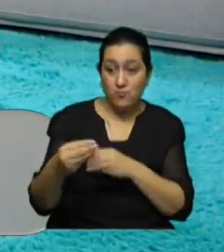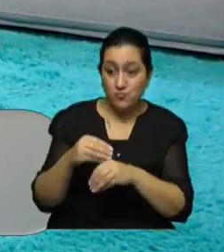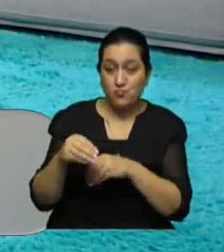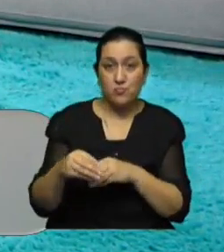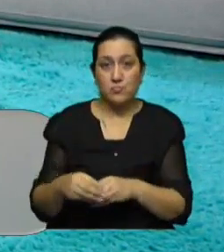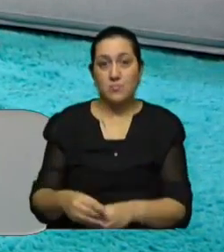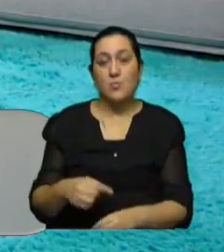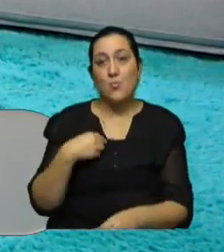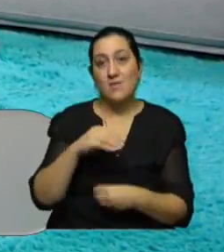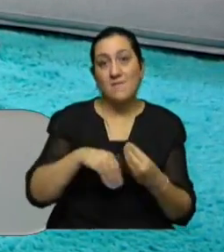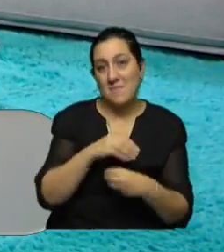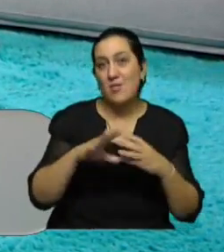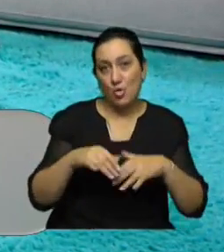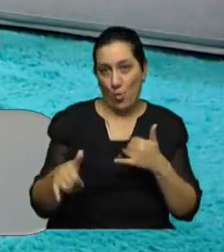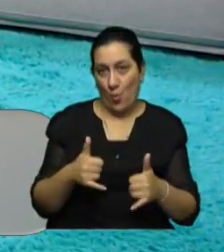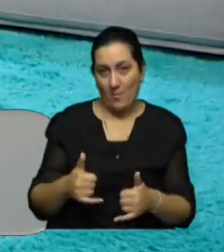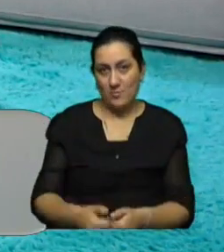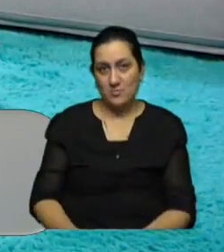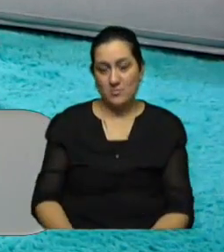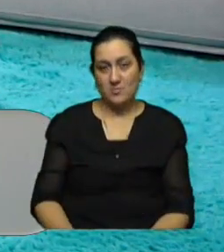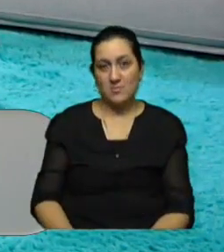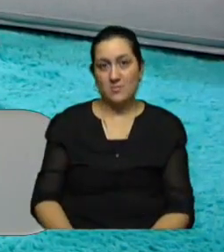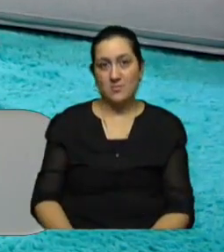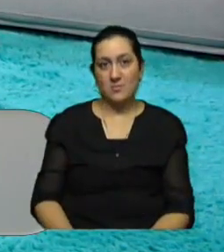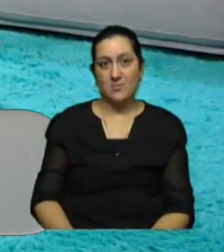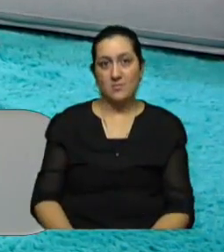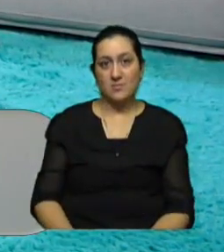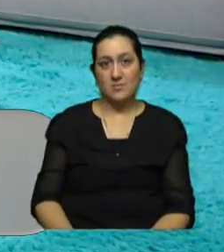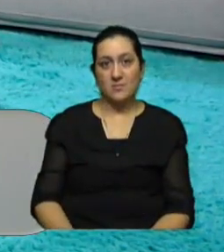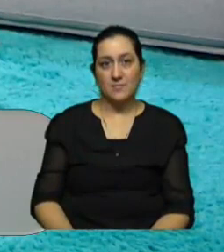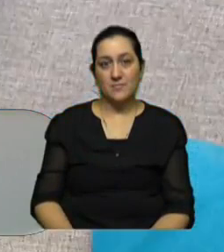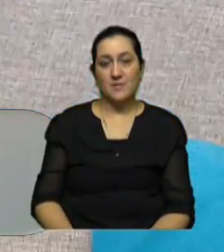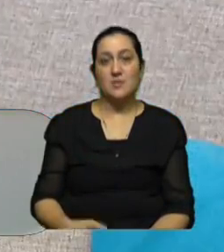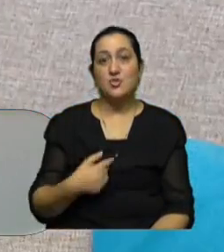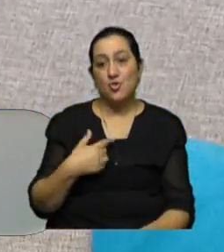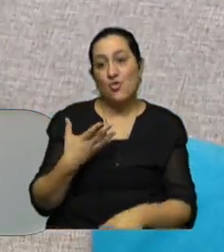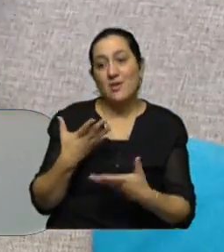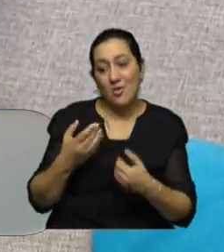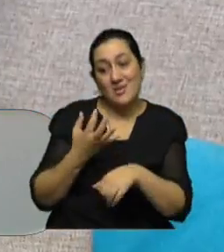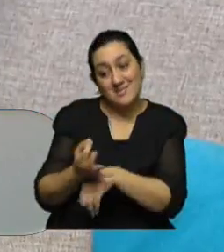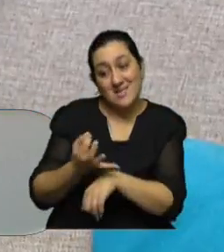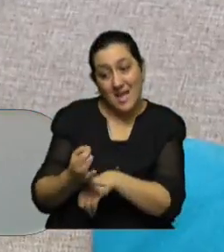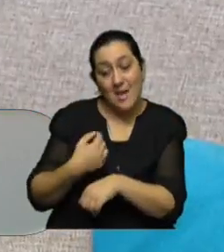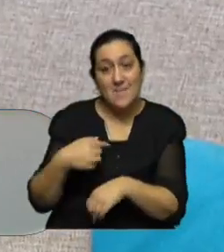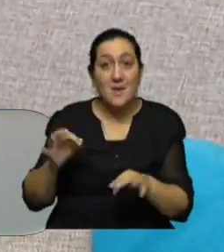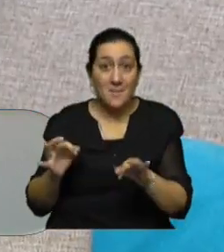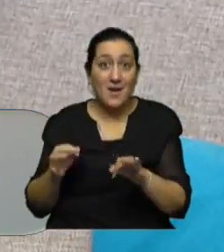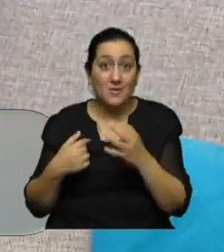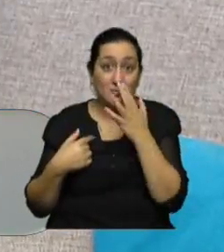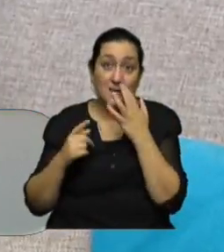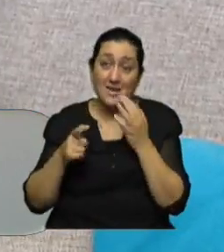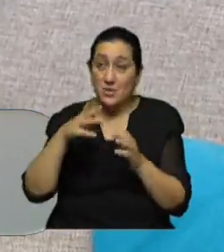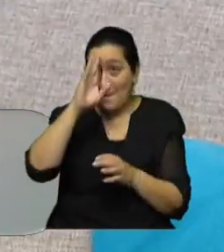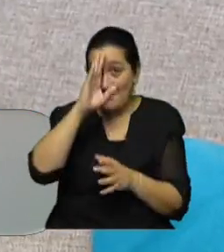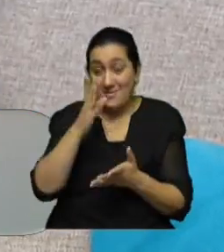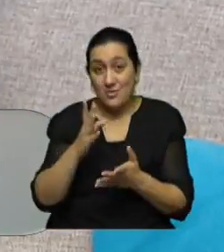En nuestra familia todos jugamos, casi. Y le intento enseñar y así, entonces también aprendo yo, porque a veces